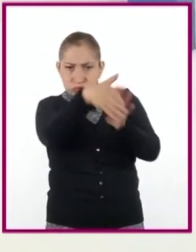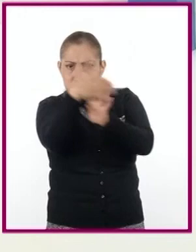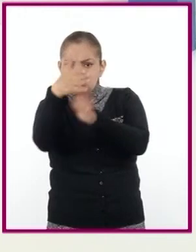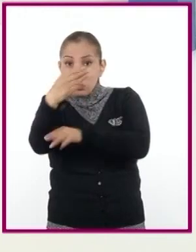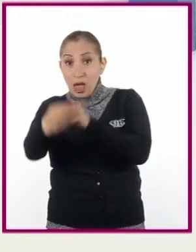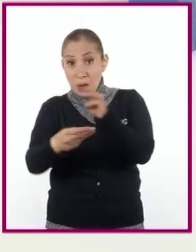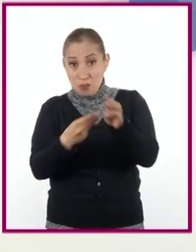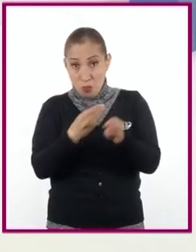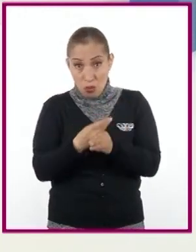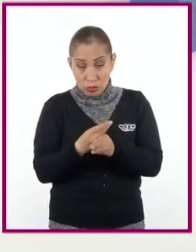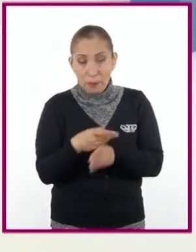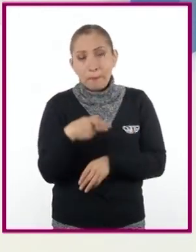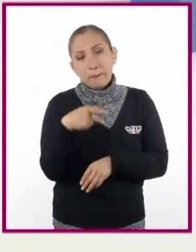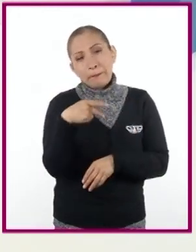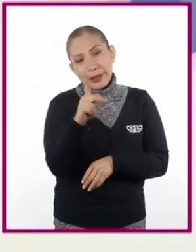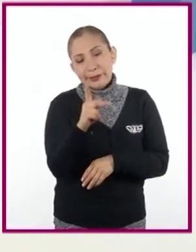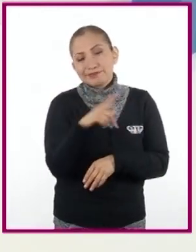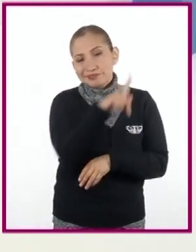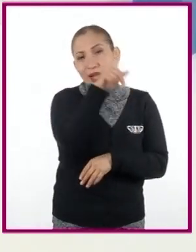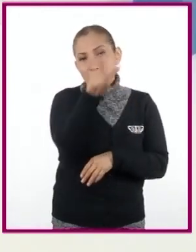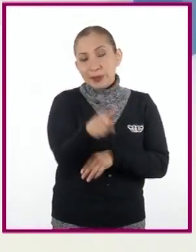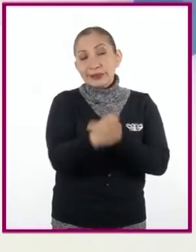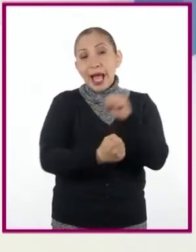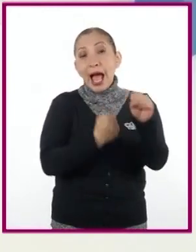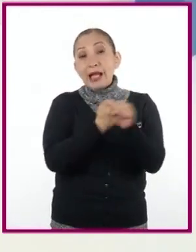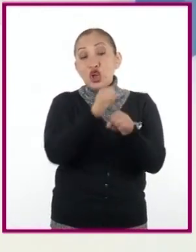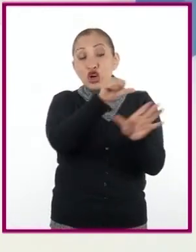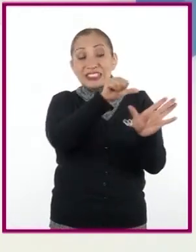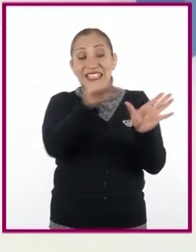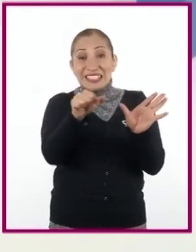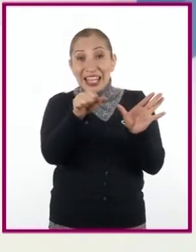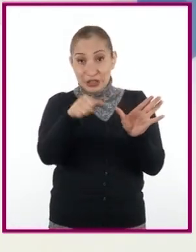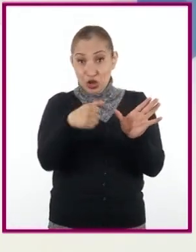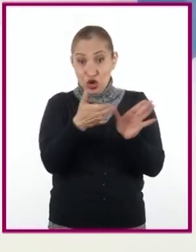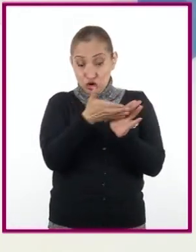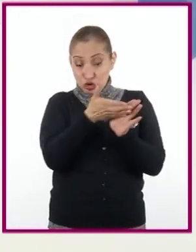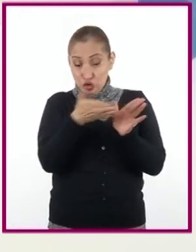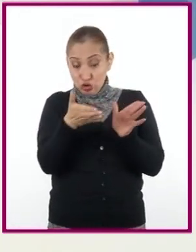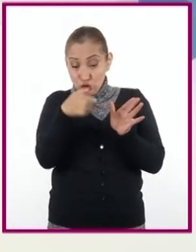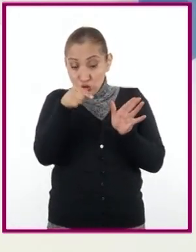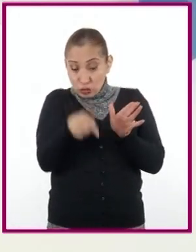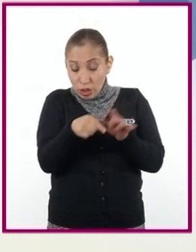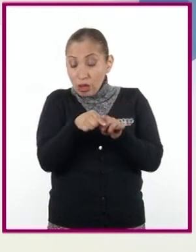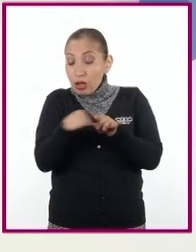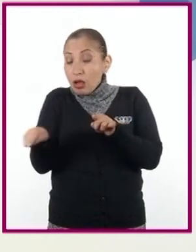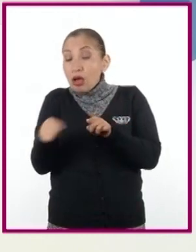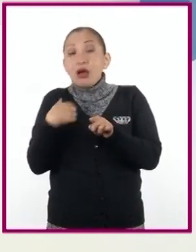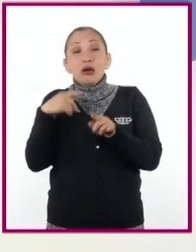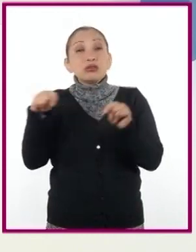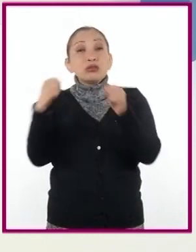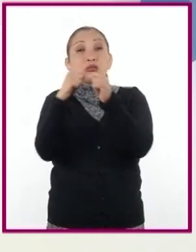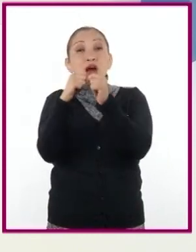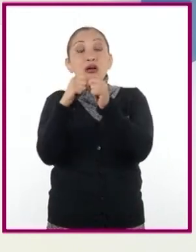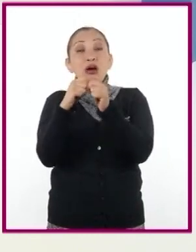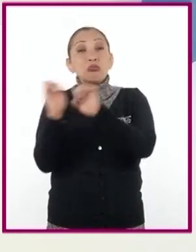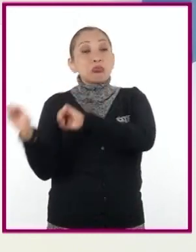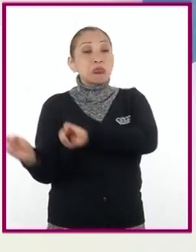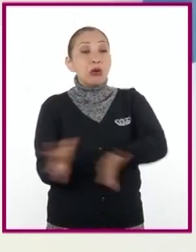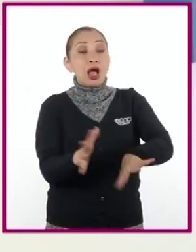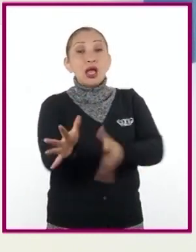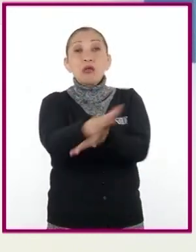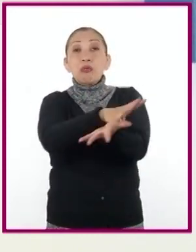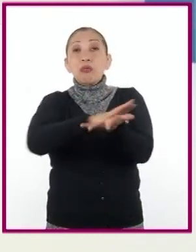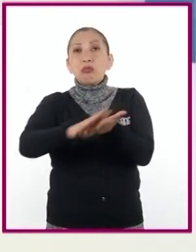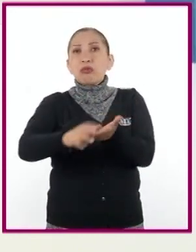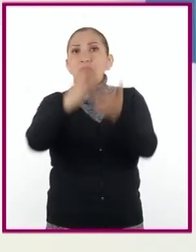mundo. Sin embargo, después del año 600 de nuestra era, Teotihuacán fue abandonada y